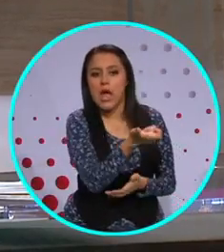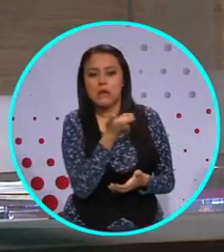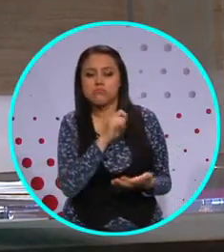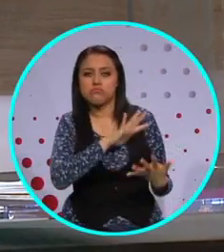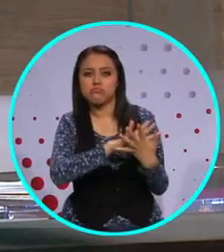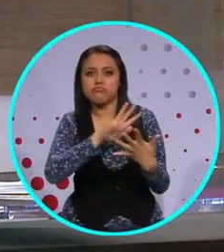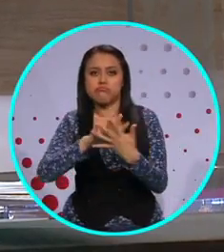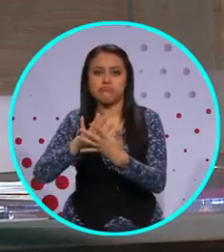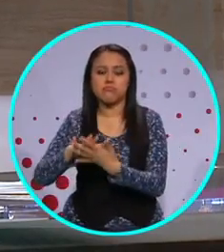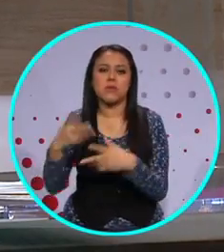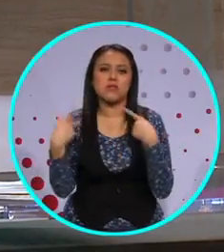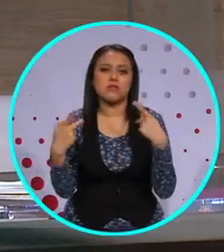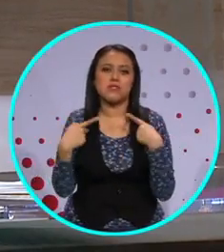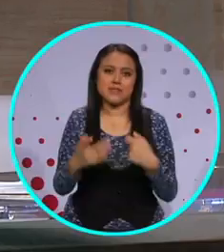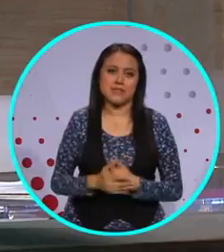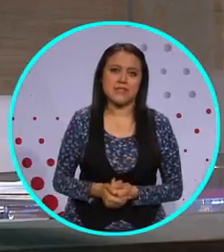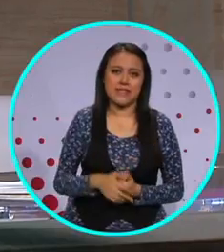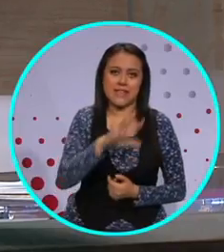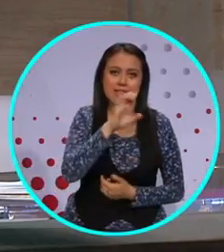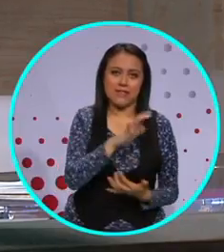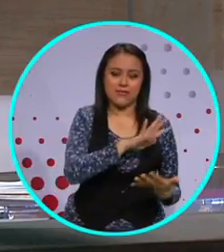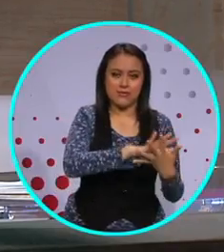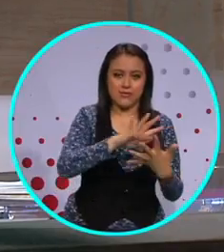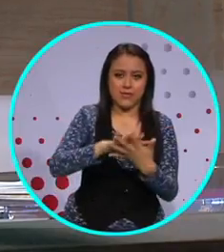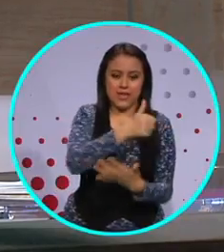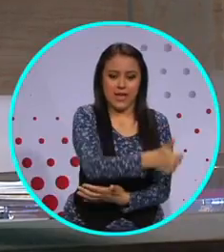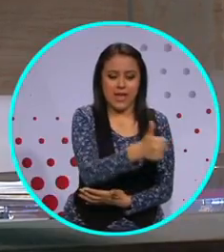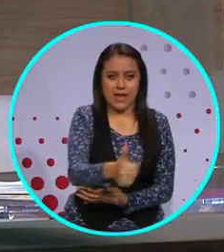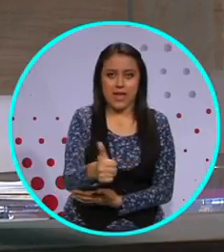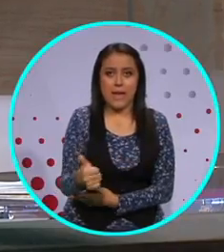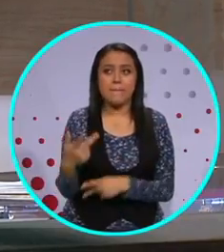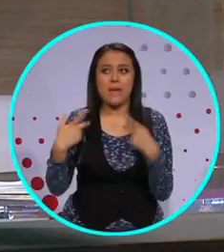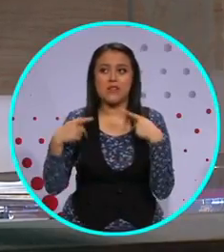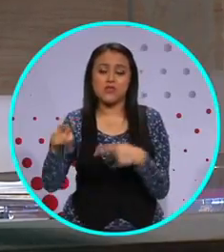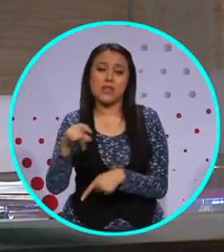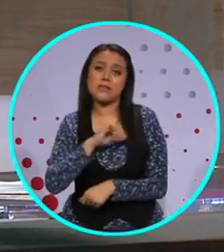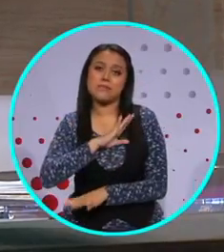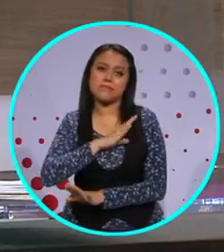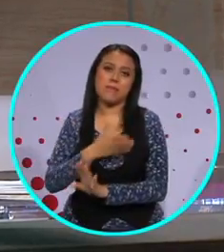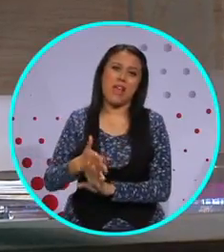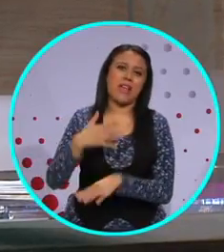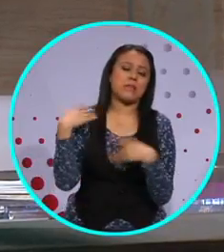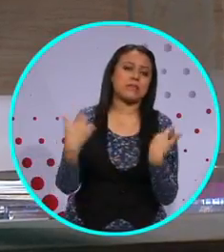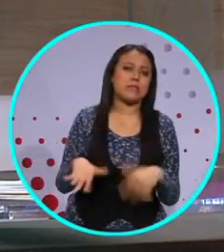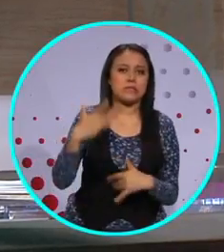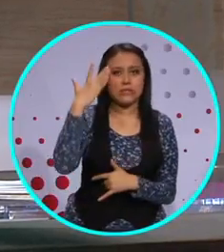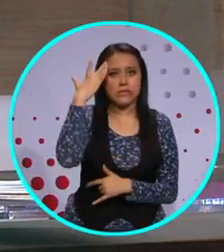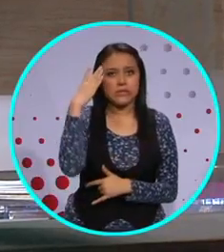cuarto la primera acción acabar con los corruptos y sólo la gente que le ha hecho daño al estado